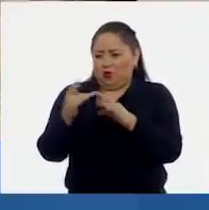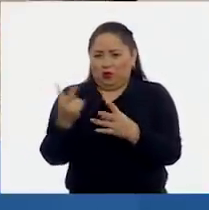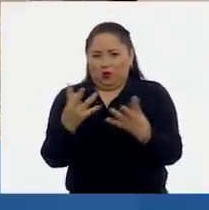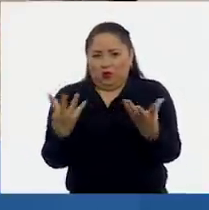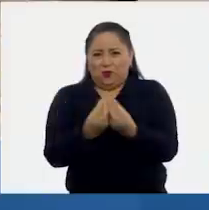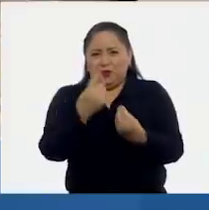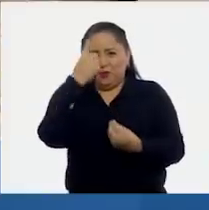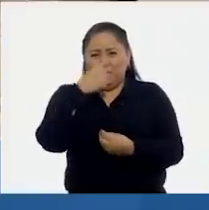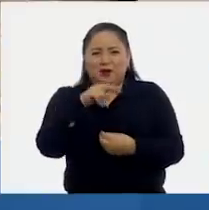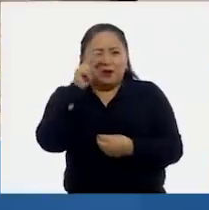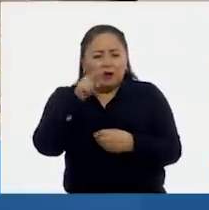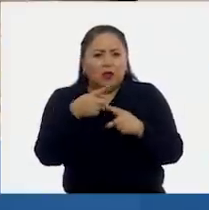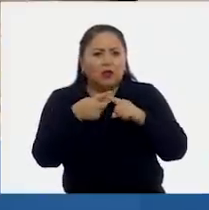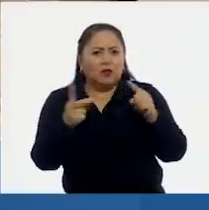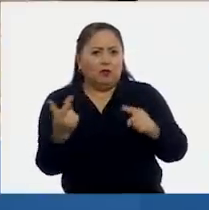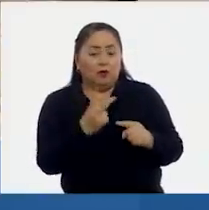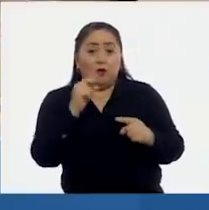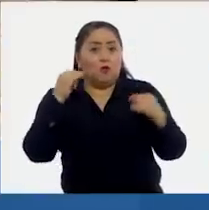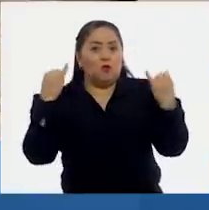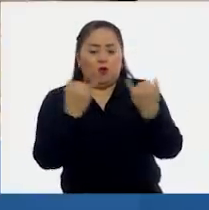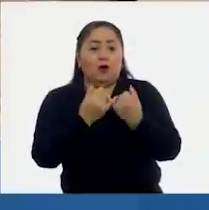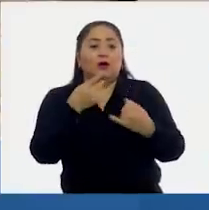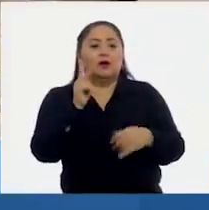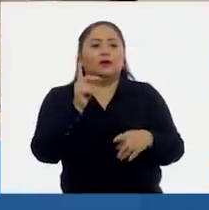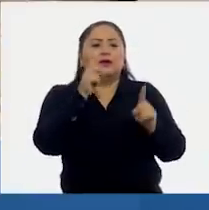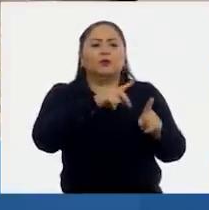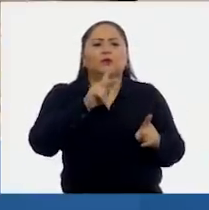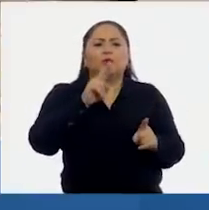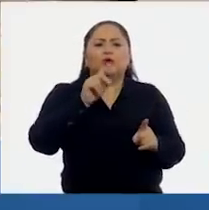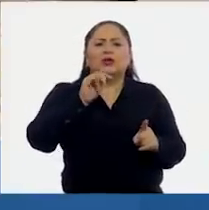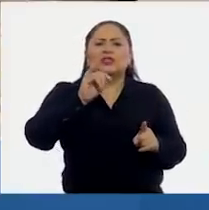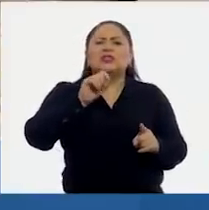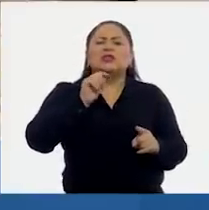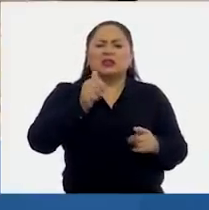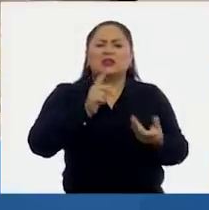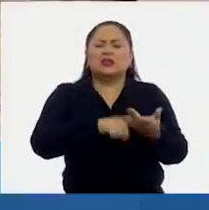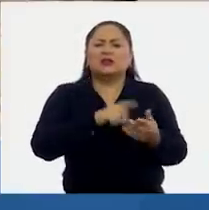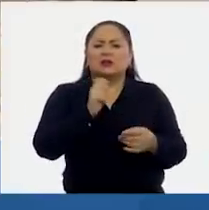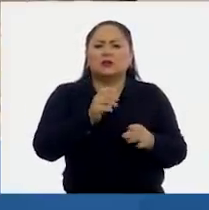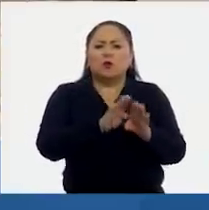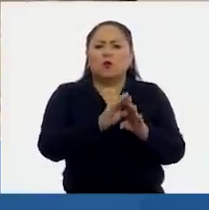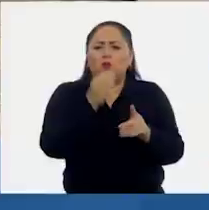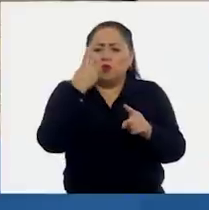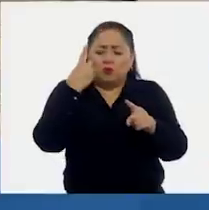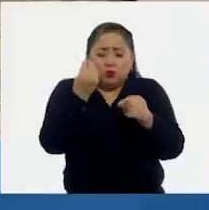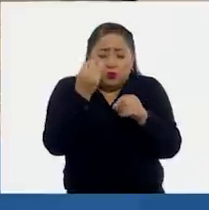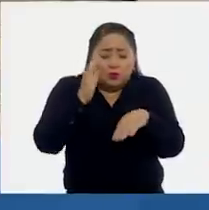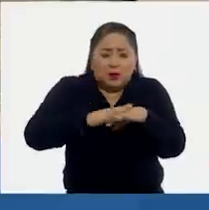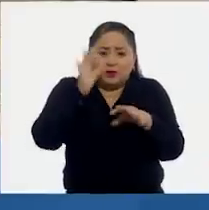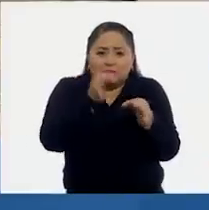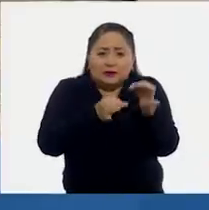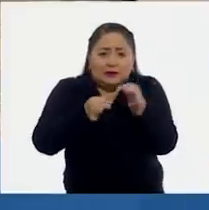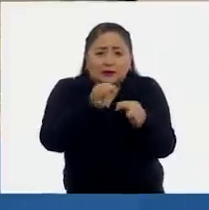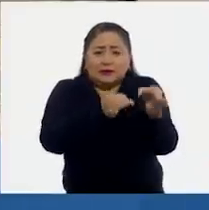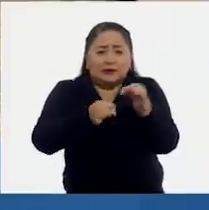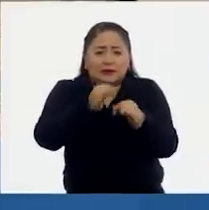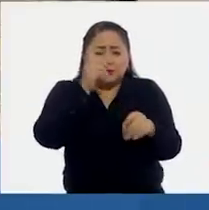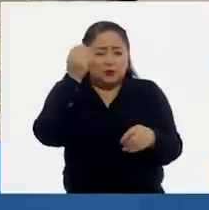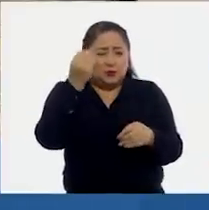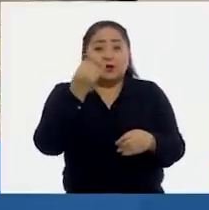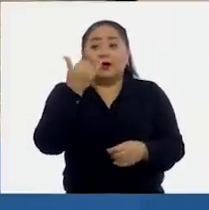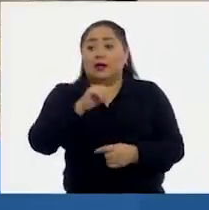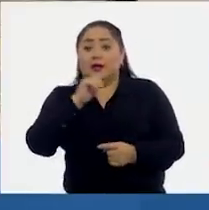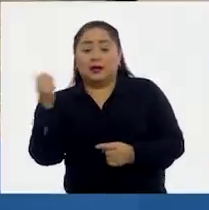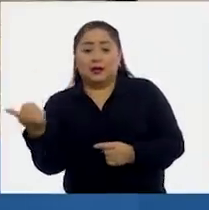para que noten las diferencias. El reino protista son microorganismos de una o más células con núcleo. Y